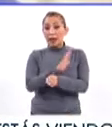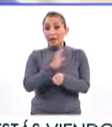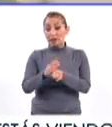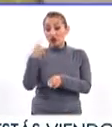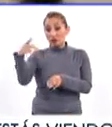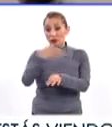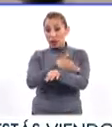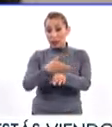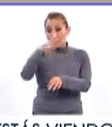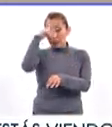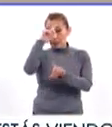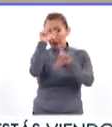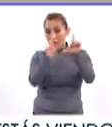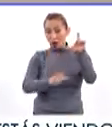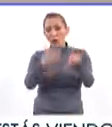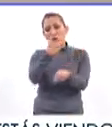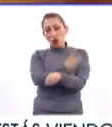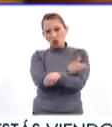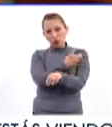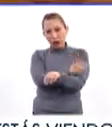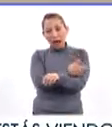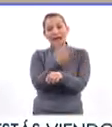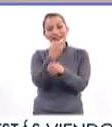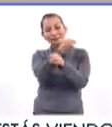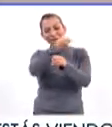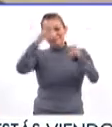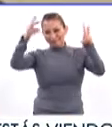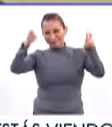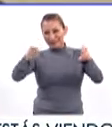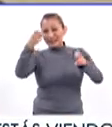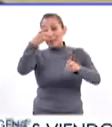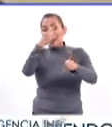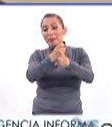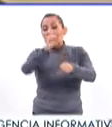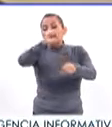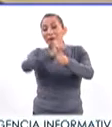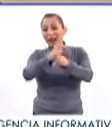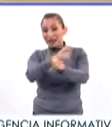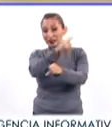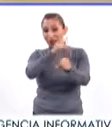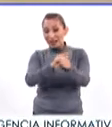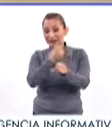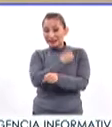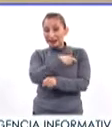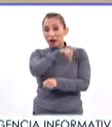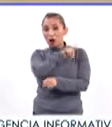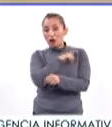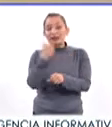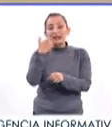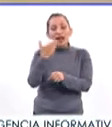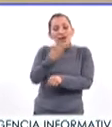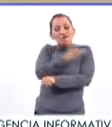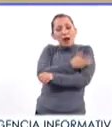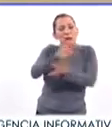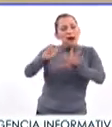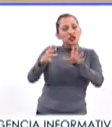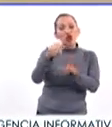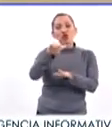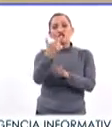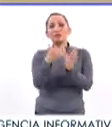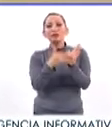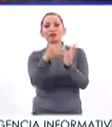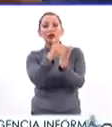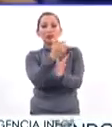de tu familia y de México, vacúnalos. Es el lema con el que esta primera Semana Nacional de Salud busca aplicar alrededor de